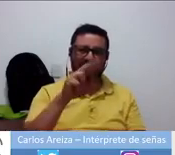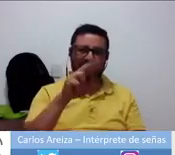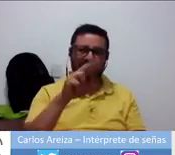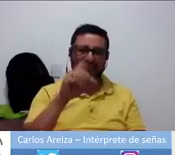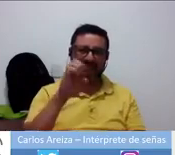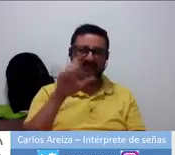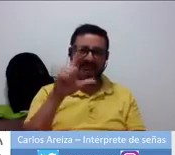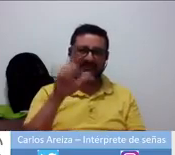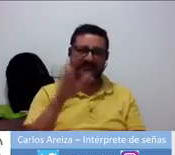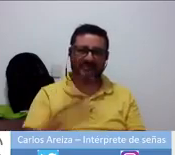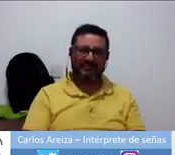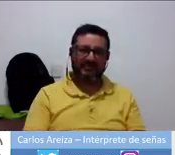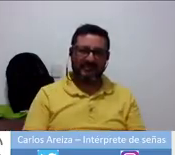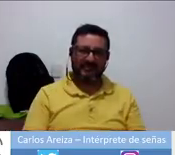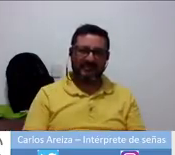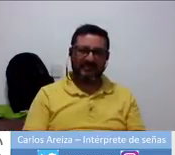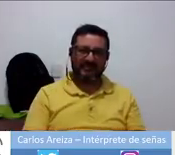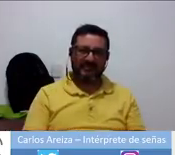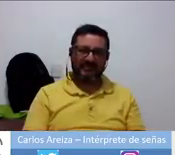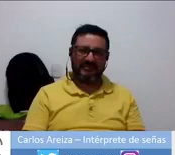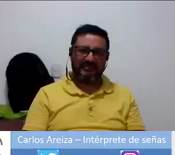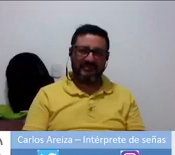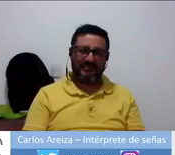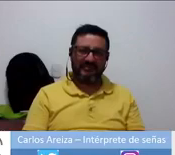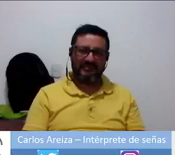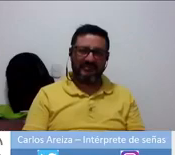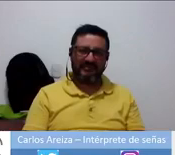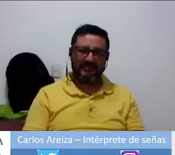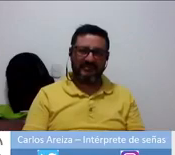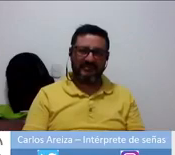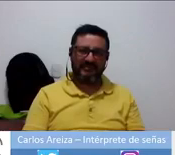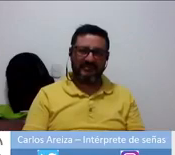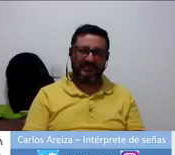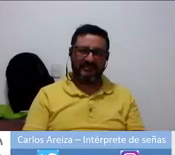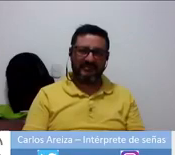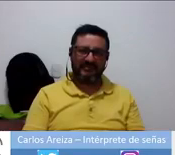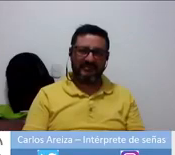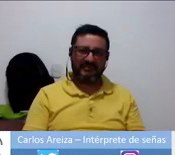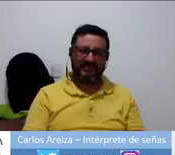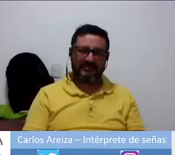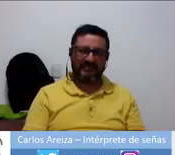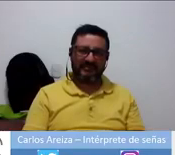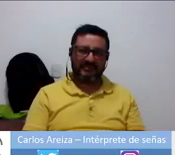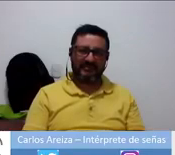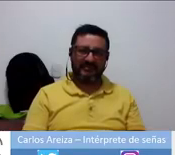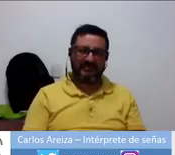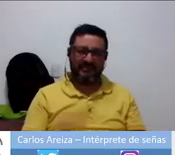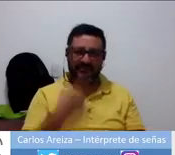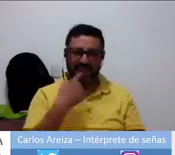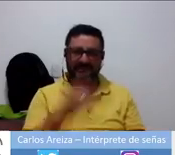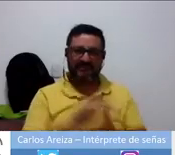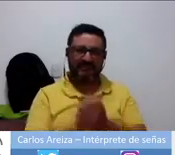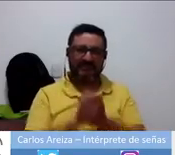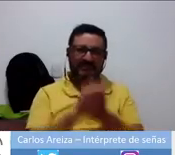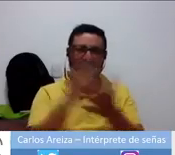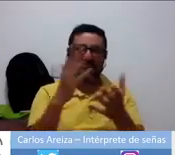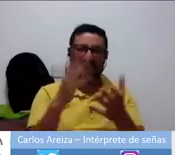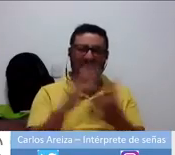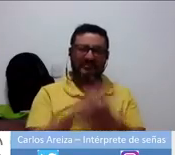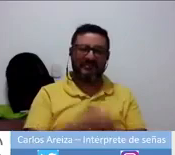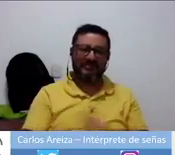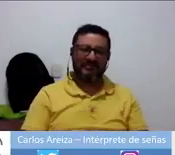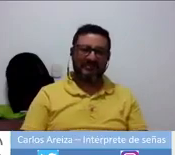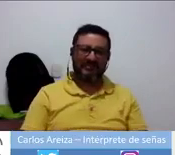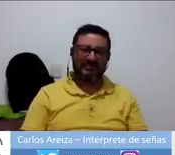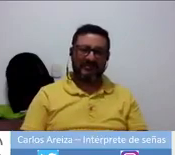cosas así, X. El man, un man de tango que ya está muerto, de hecho, le mando saludos. Entonces, cosas así, pero